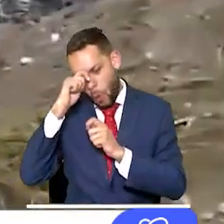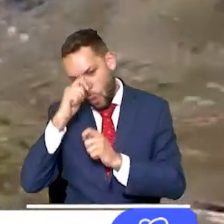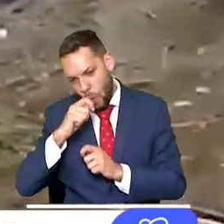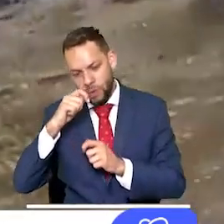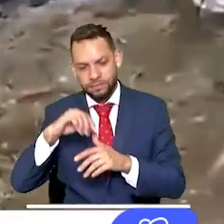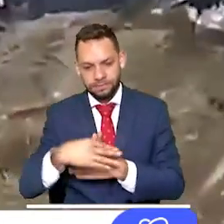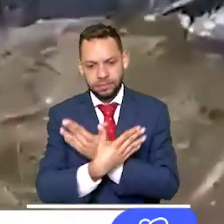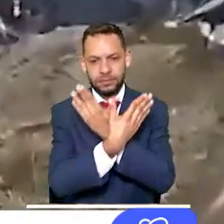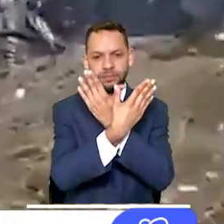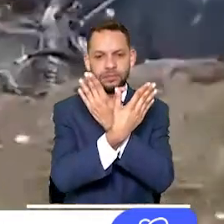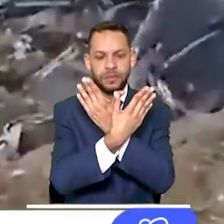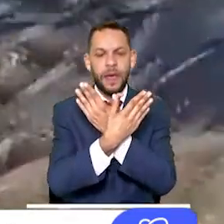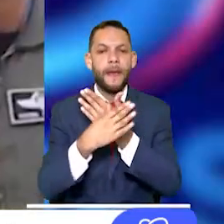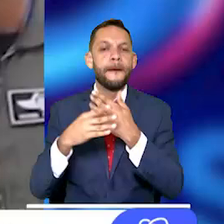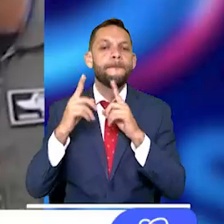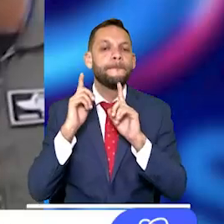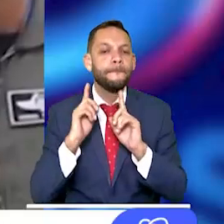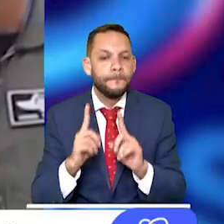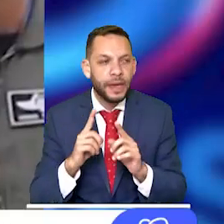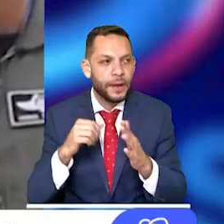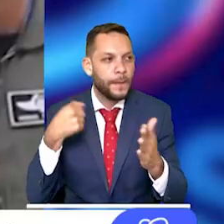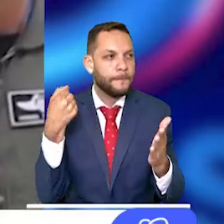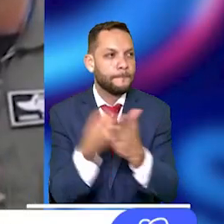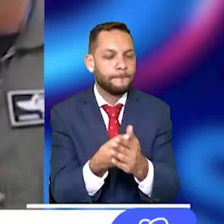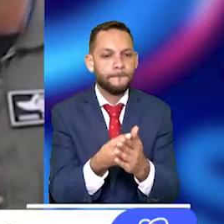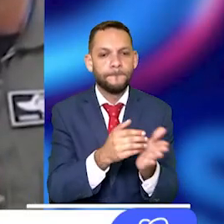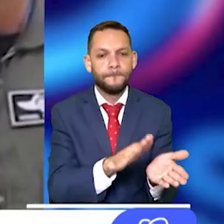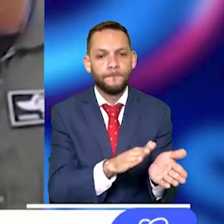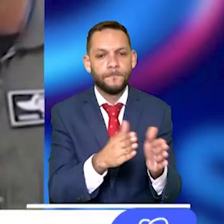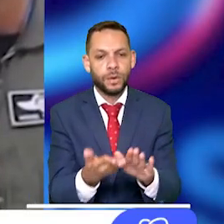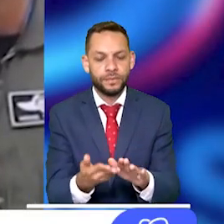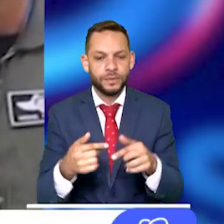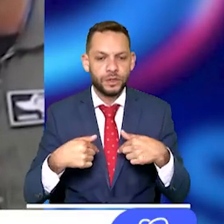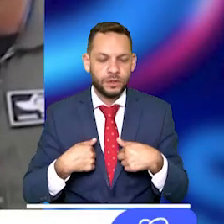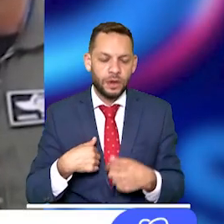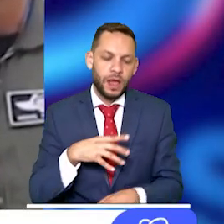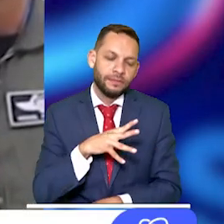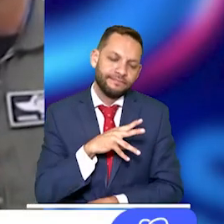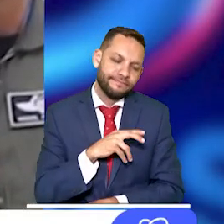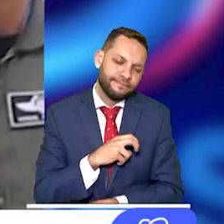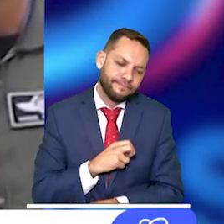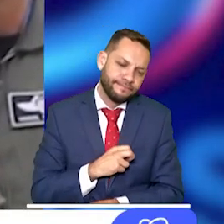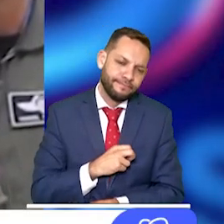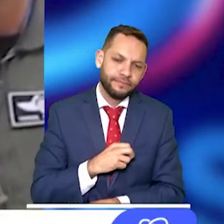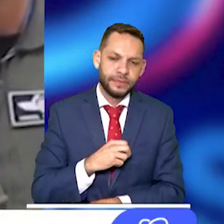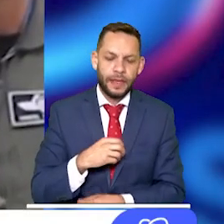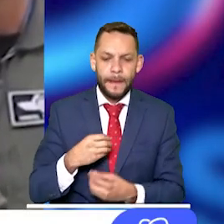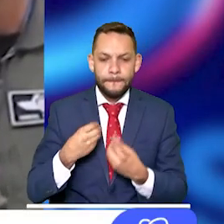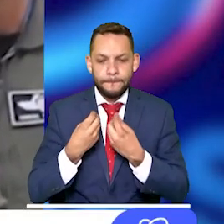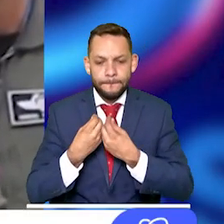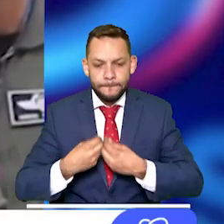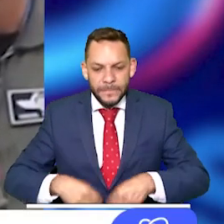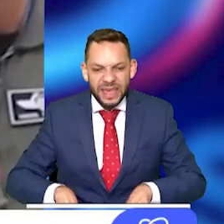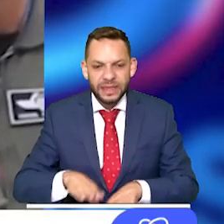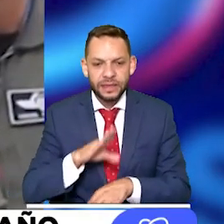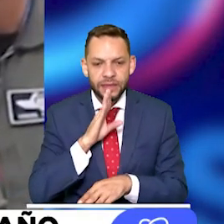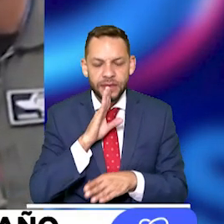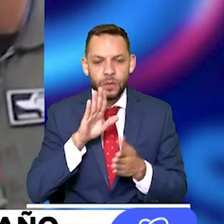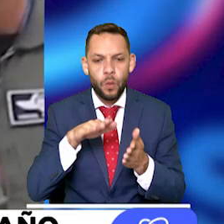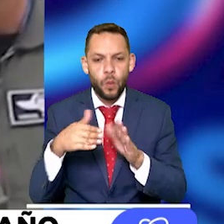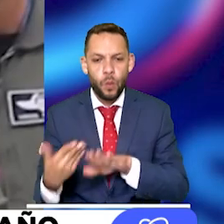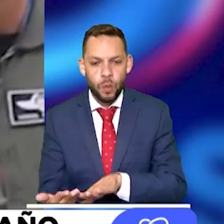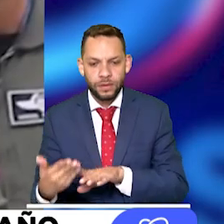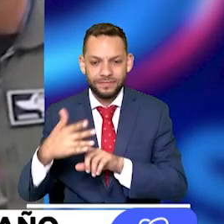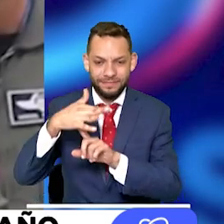saber que no regresarían a casa quiero manifestar mi profundo pesar por la pérdida de nuestros ocho tripulantes del helicóptero